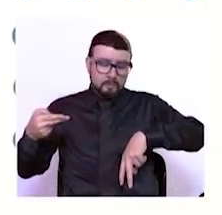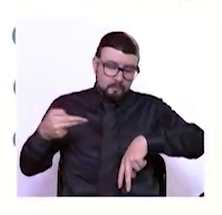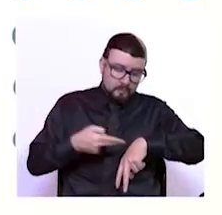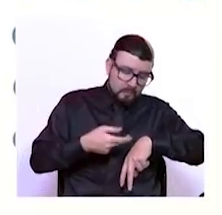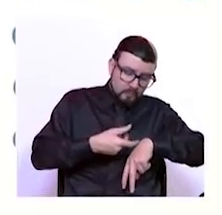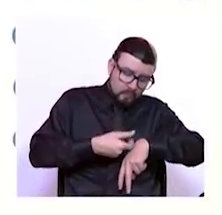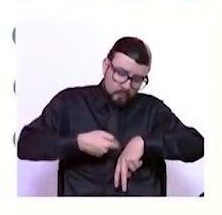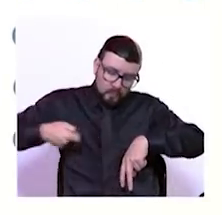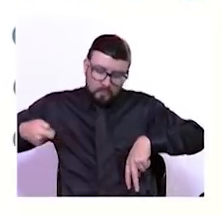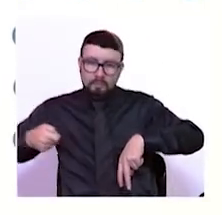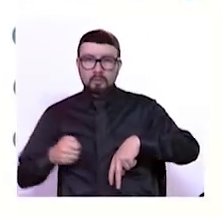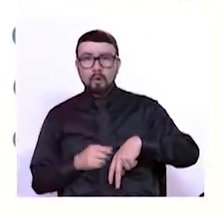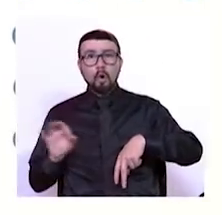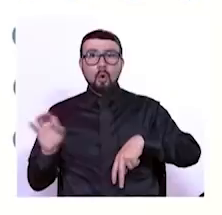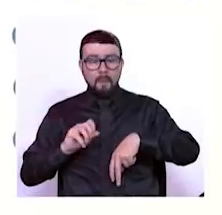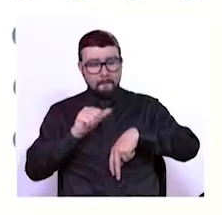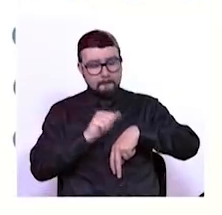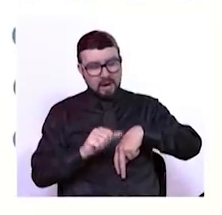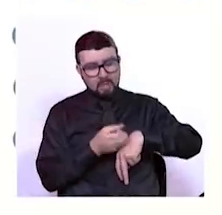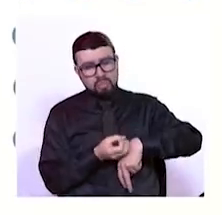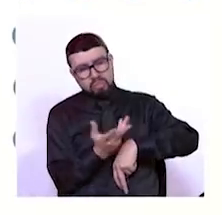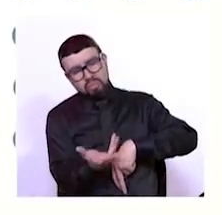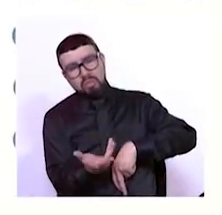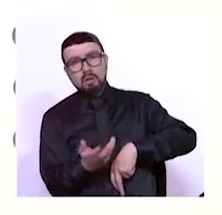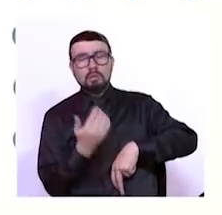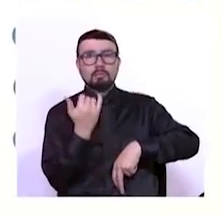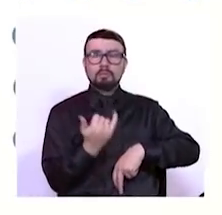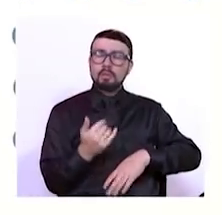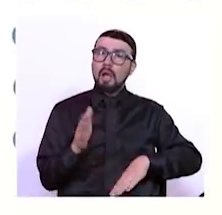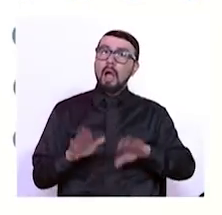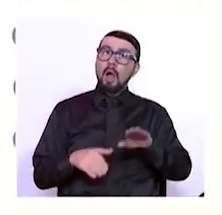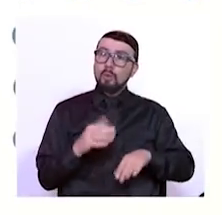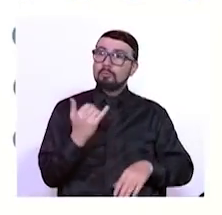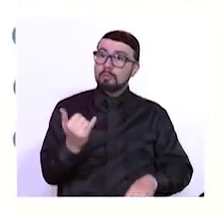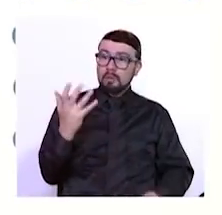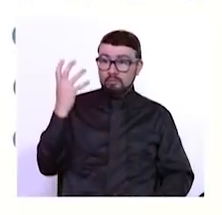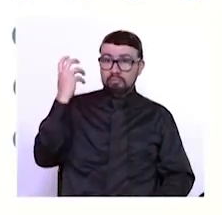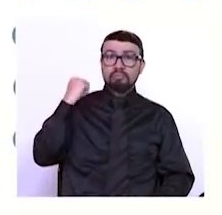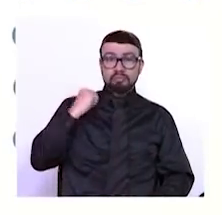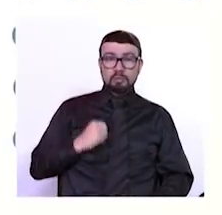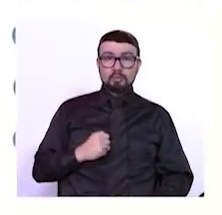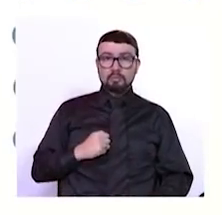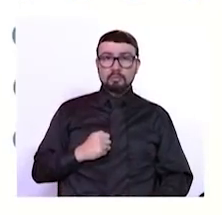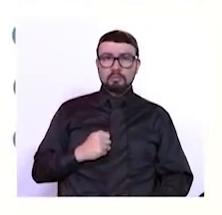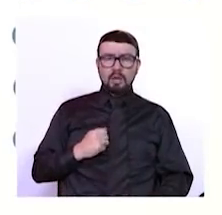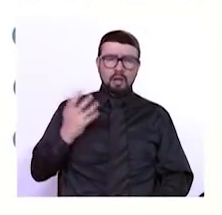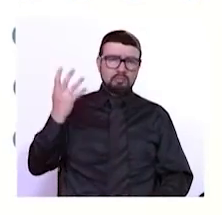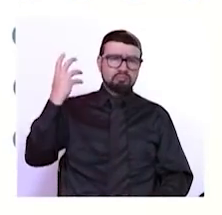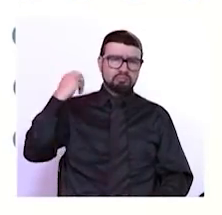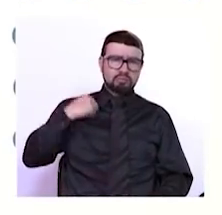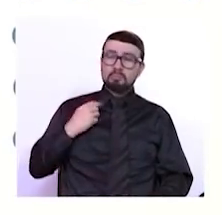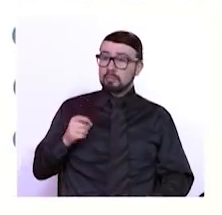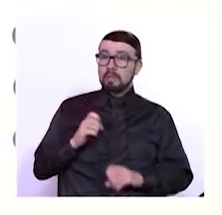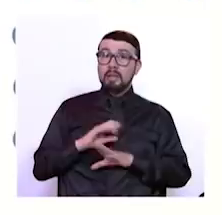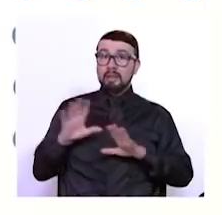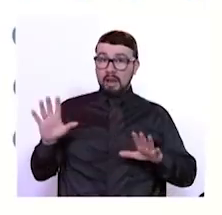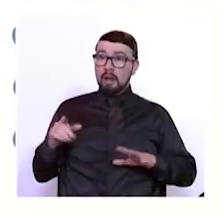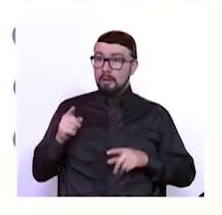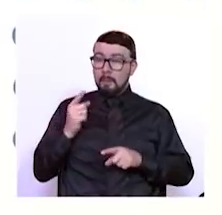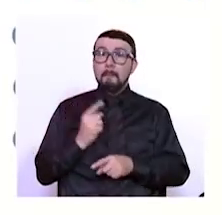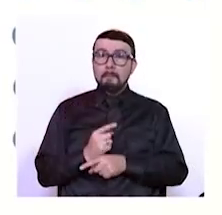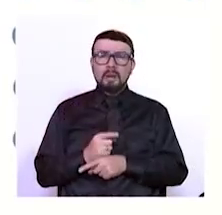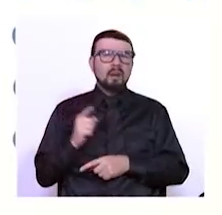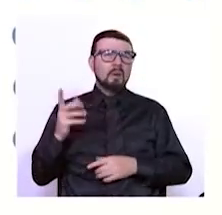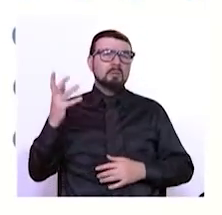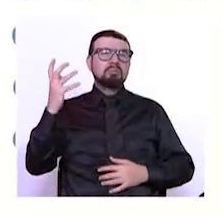bisturí, se entraba y se drenaba, se hacía la trombectomía, obvio. Cuando uno hacía eso, en las